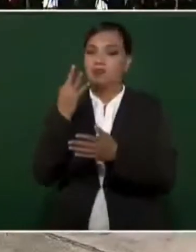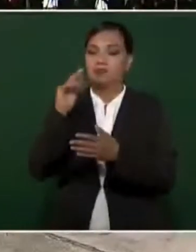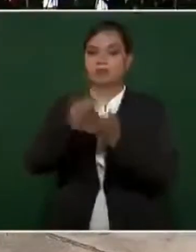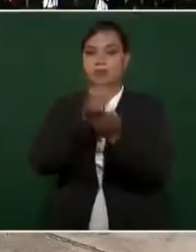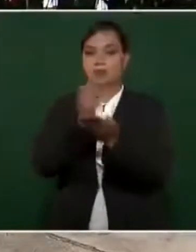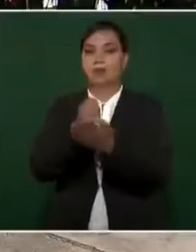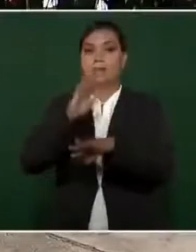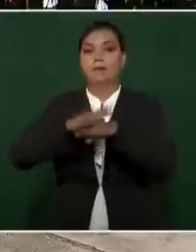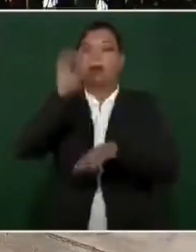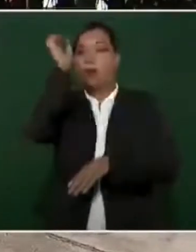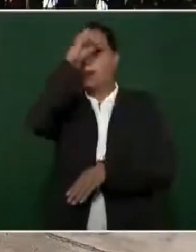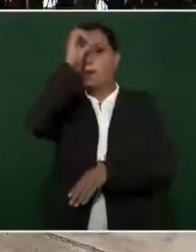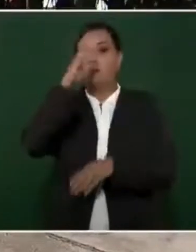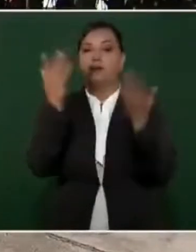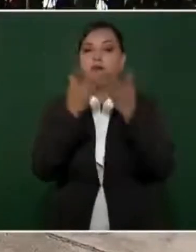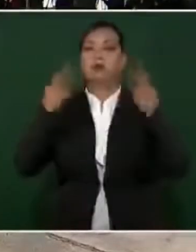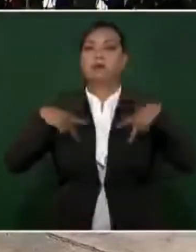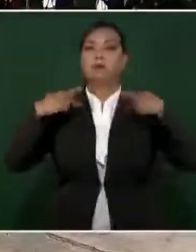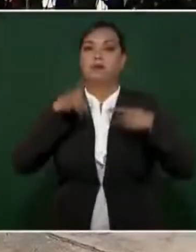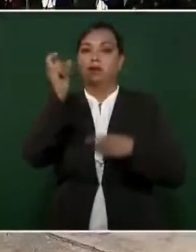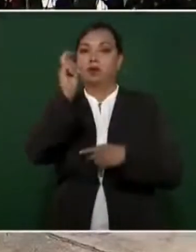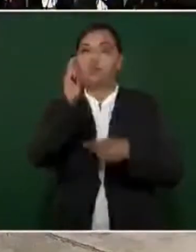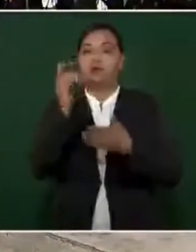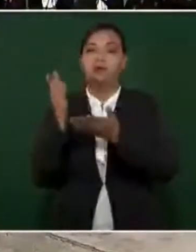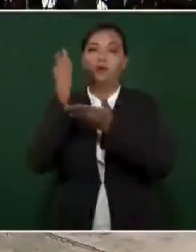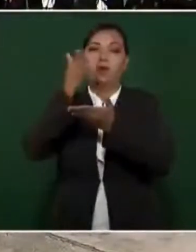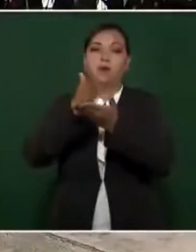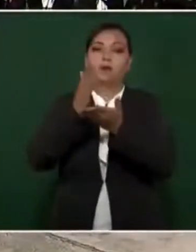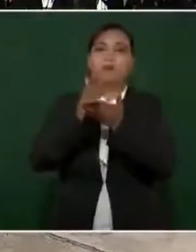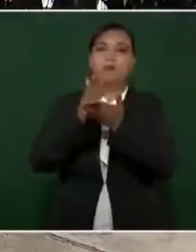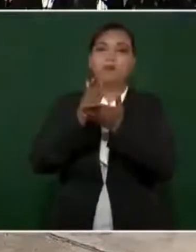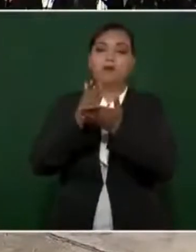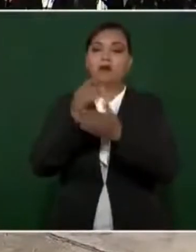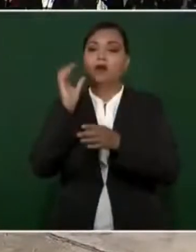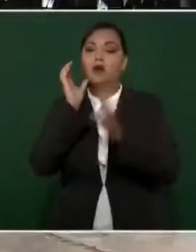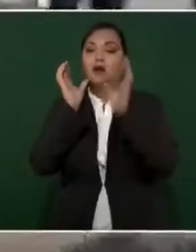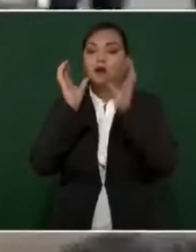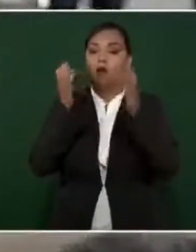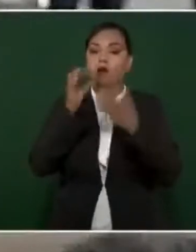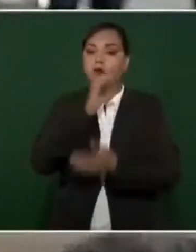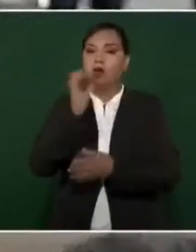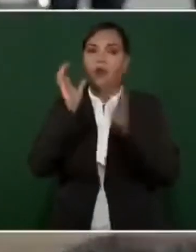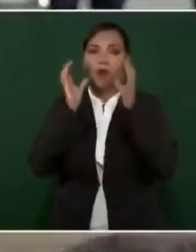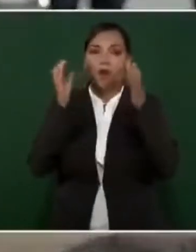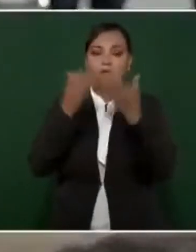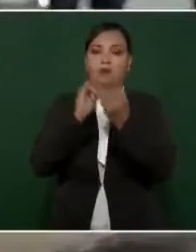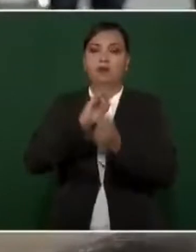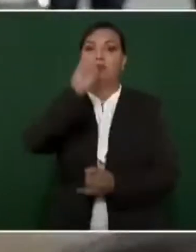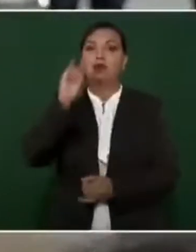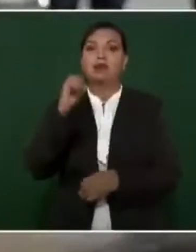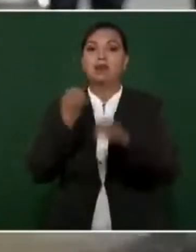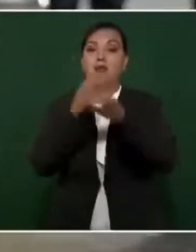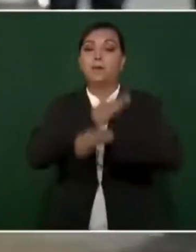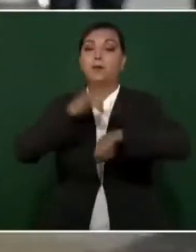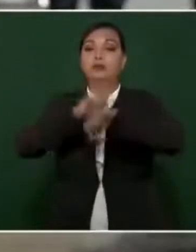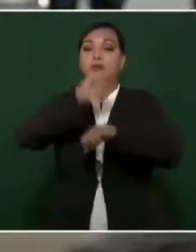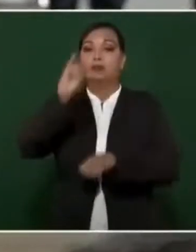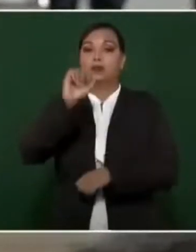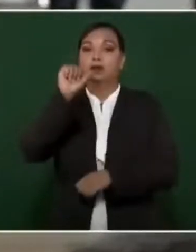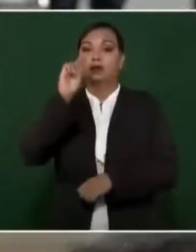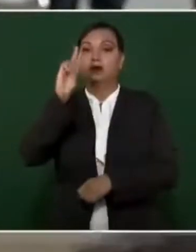gente cuando voy a reportear a las comunidades. En Jamao de Tamaulipas, Jamao muy cerca de aquí donde usted ha estado, 3,000 familias se han quedado sin